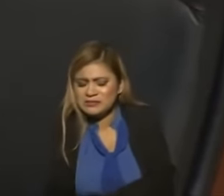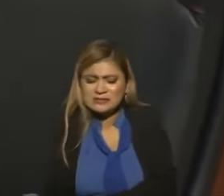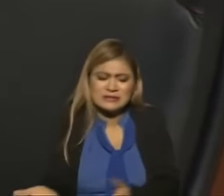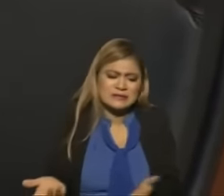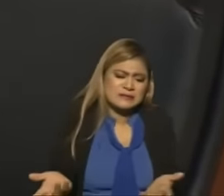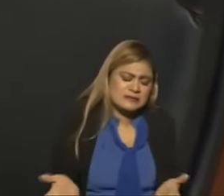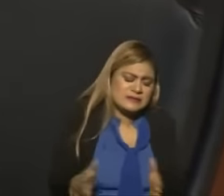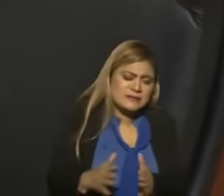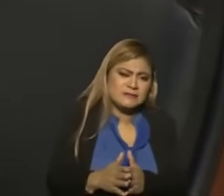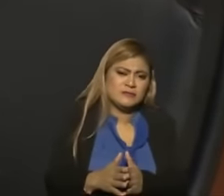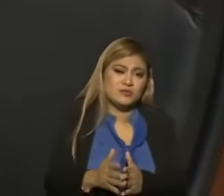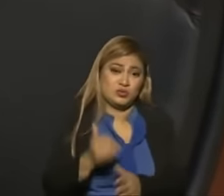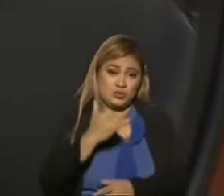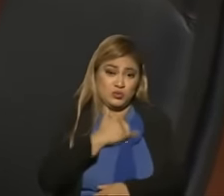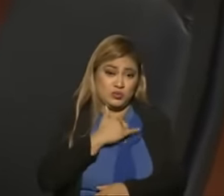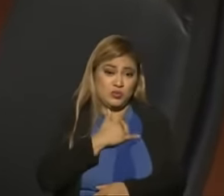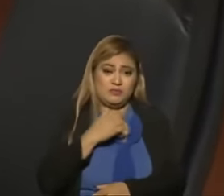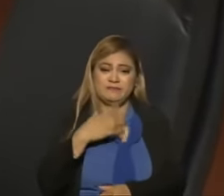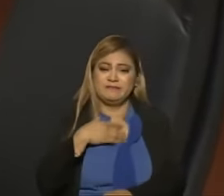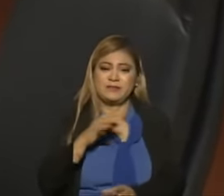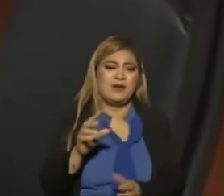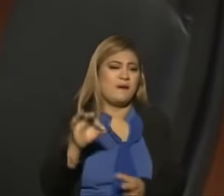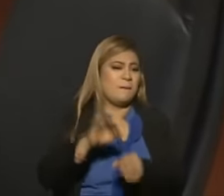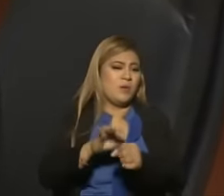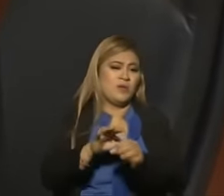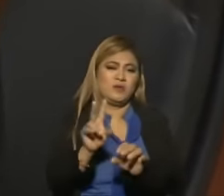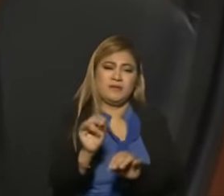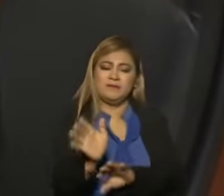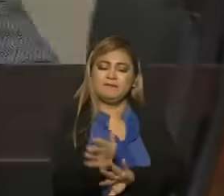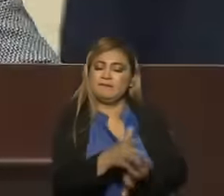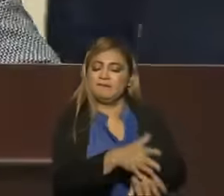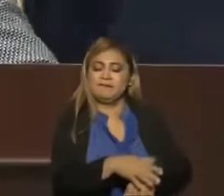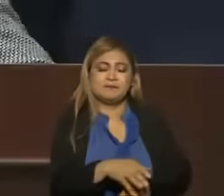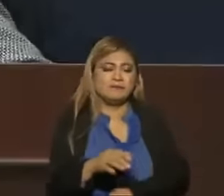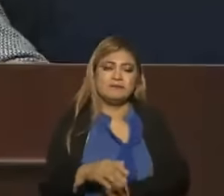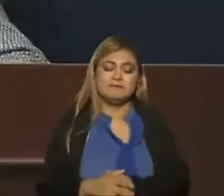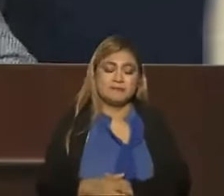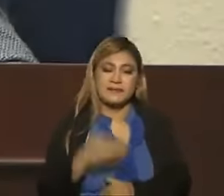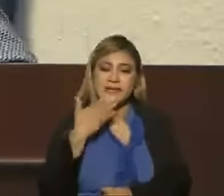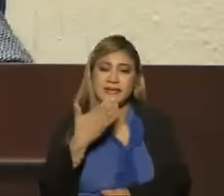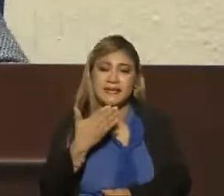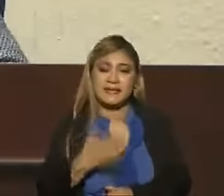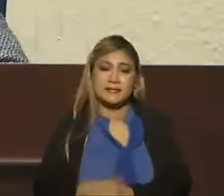contra en tercer debate. Muchas gracias, presidente.